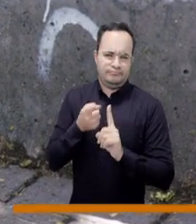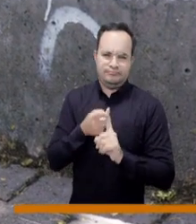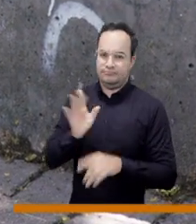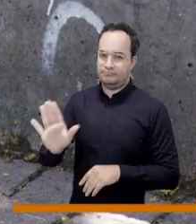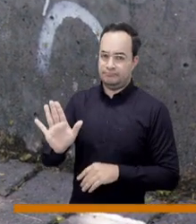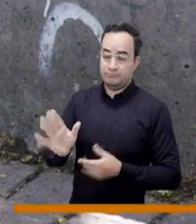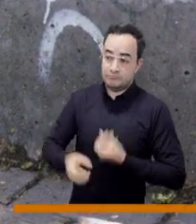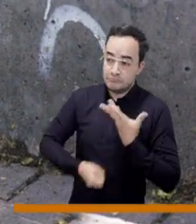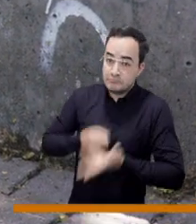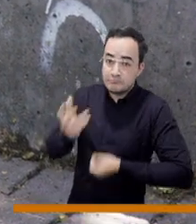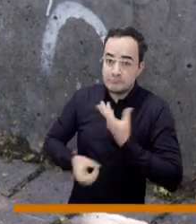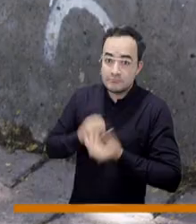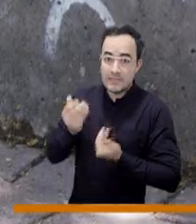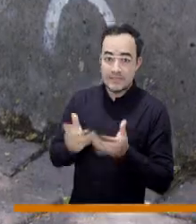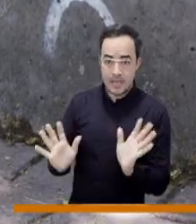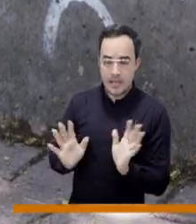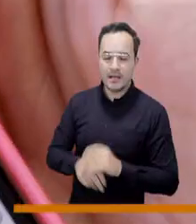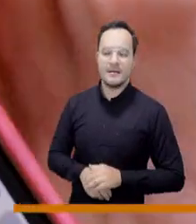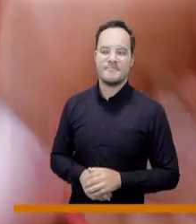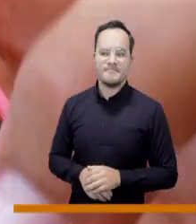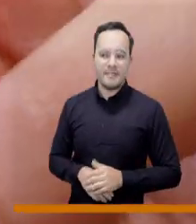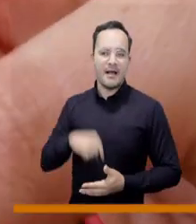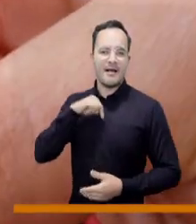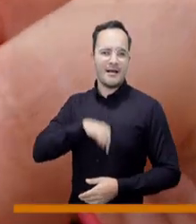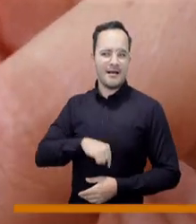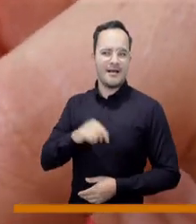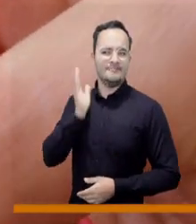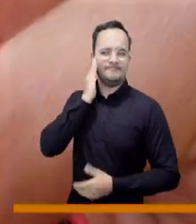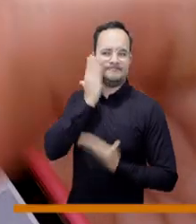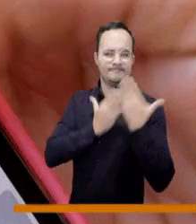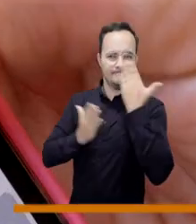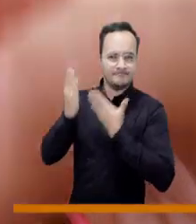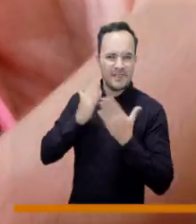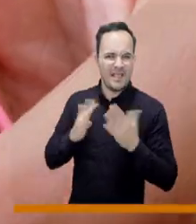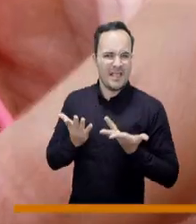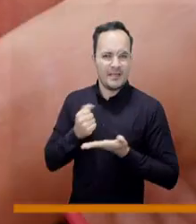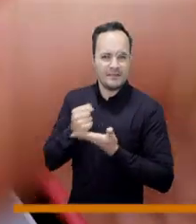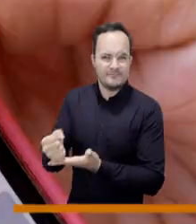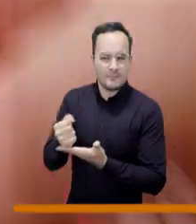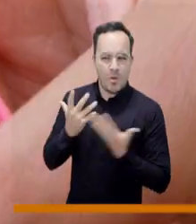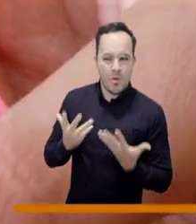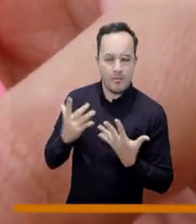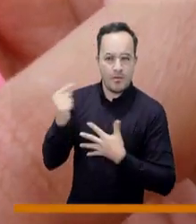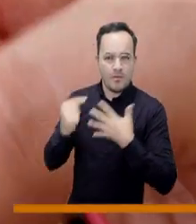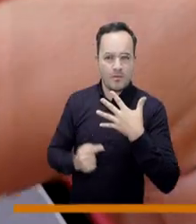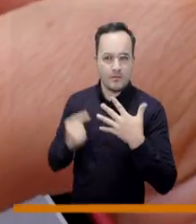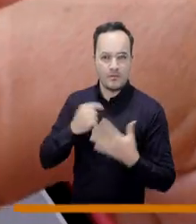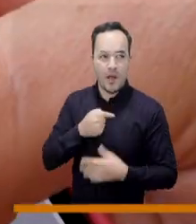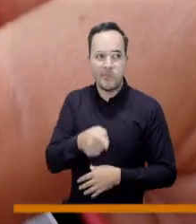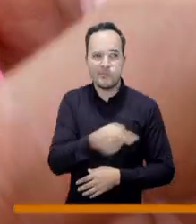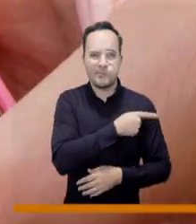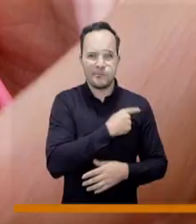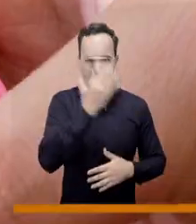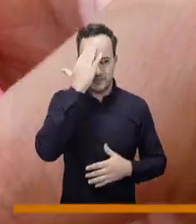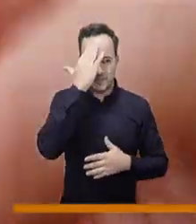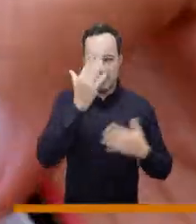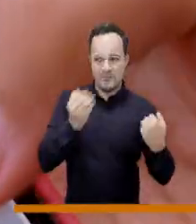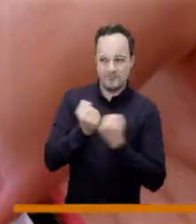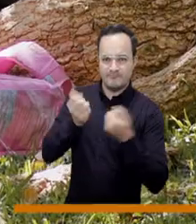va a dar la posibilidad de tomar decisiones sobre la ayuda más adecuada para realizar de parte de la red de